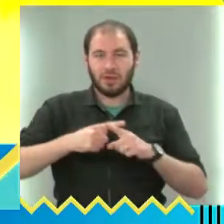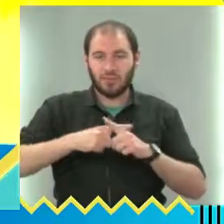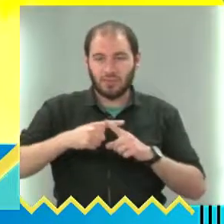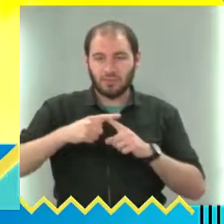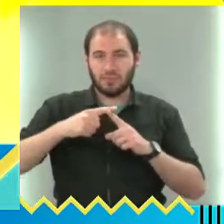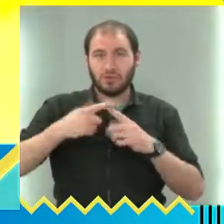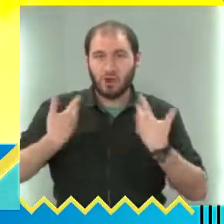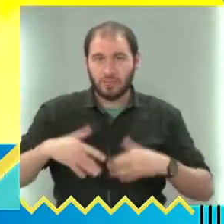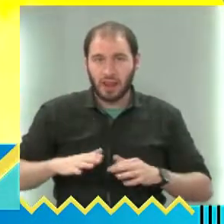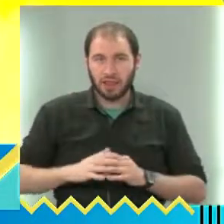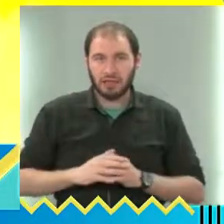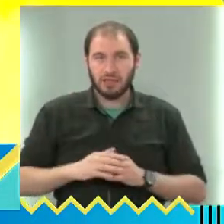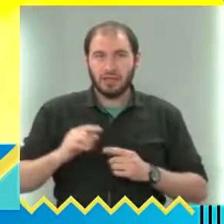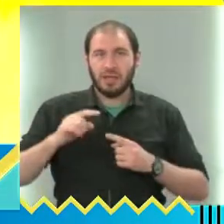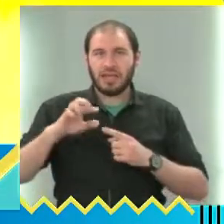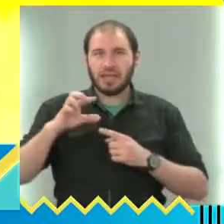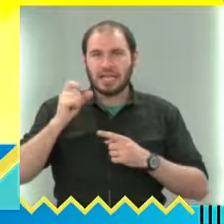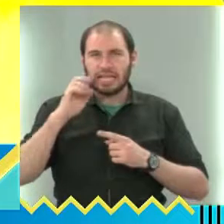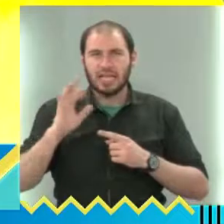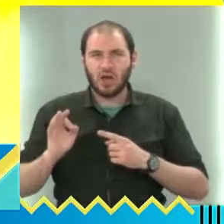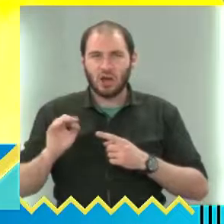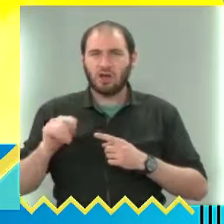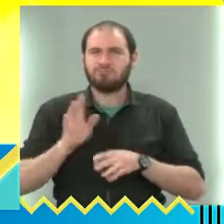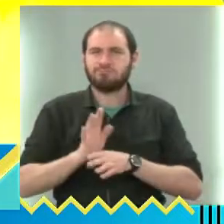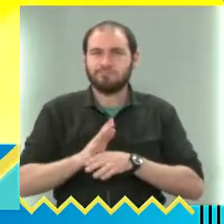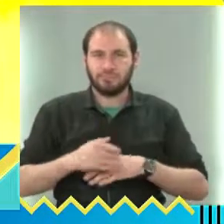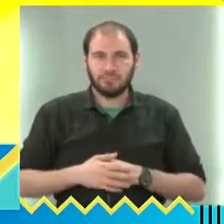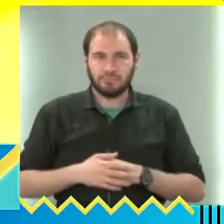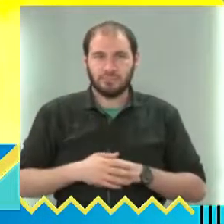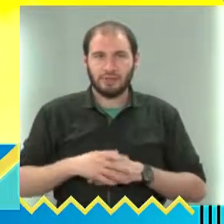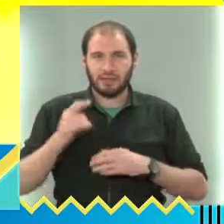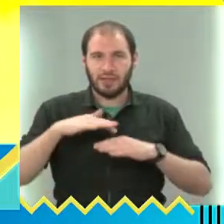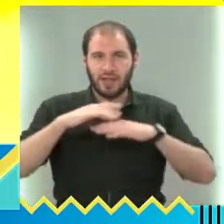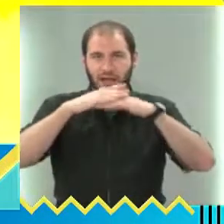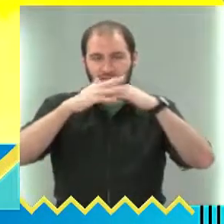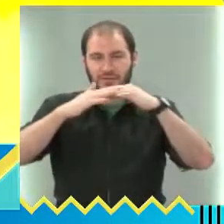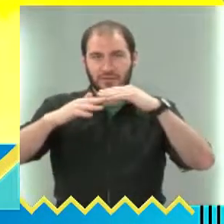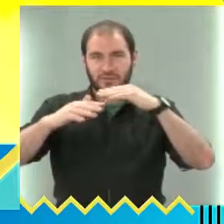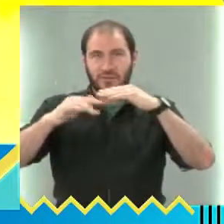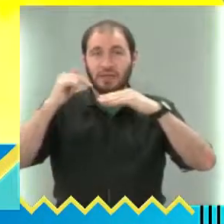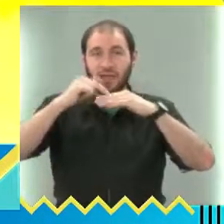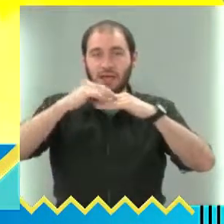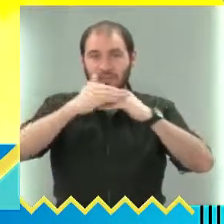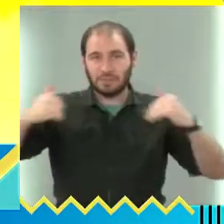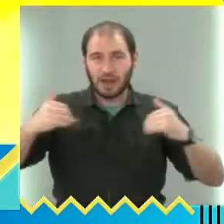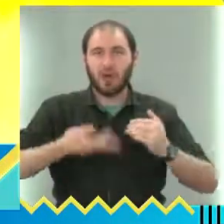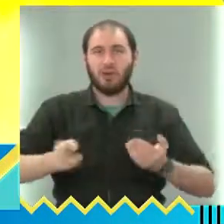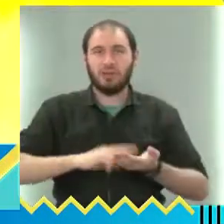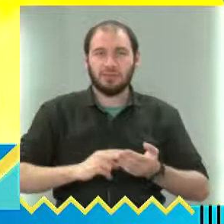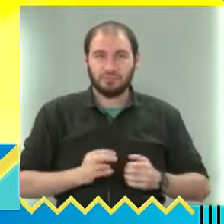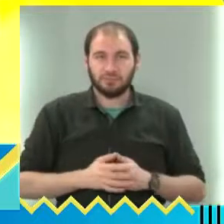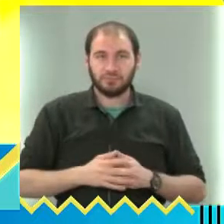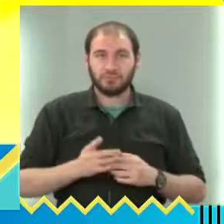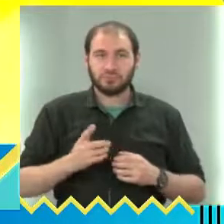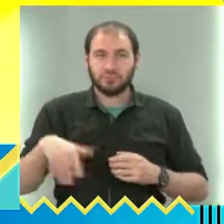y es lo que los crioprecipitados es como lo que va a sobrenadar y eso se separa nuevamente en